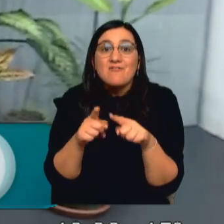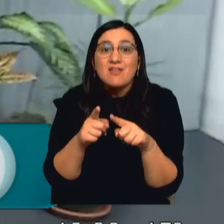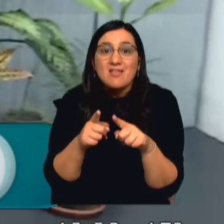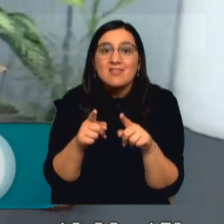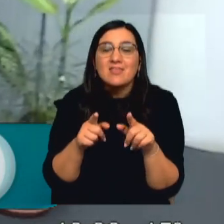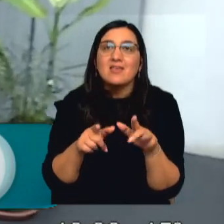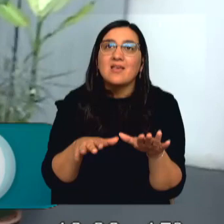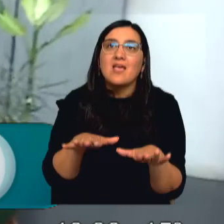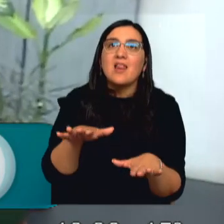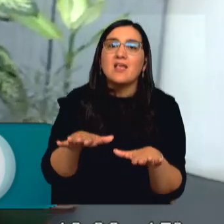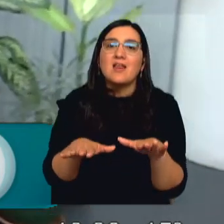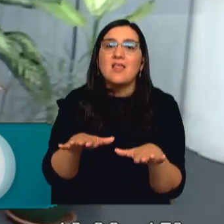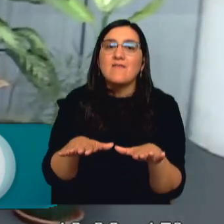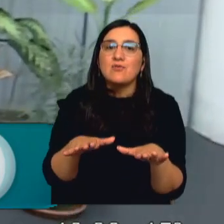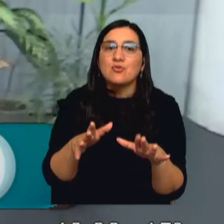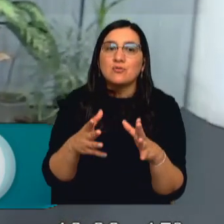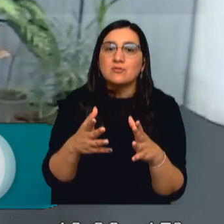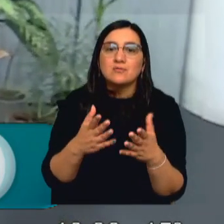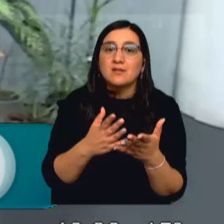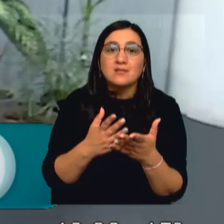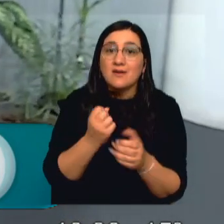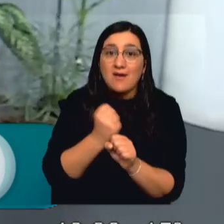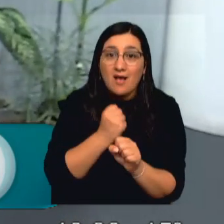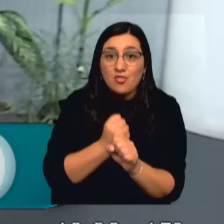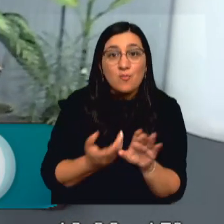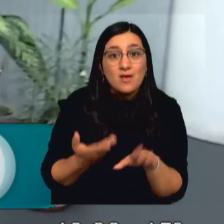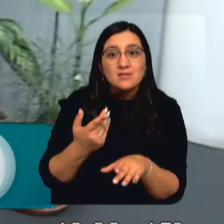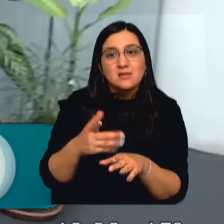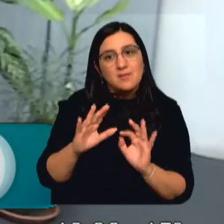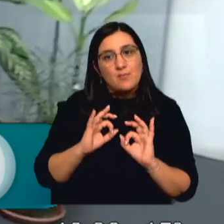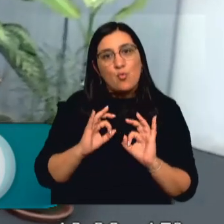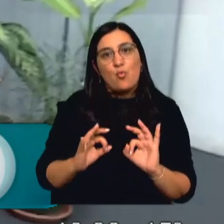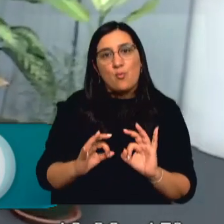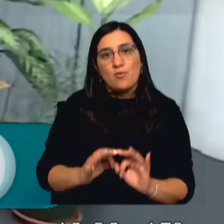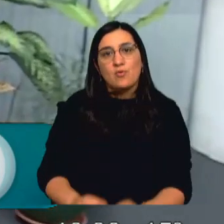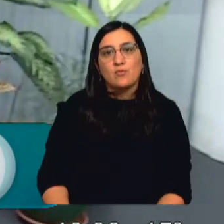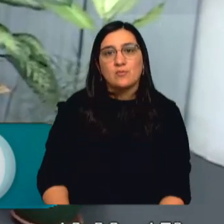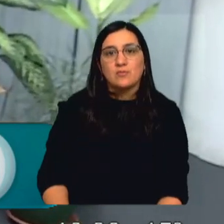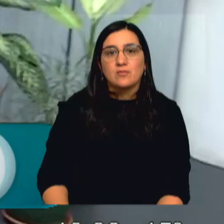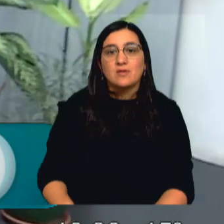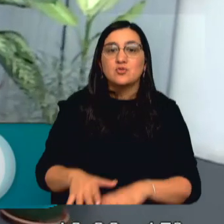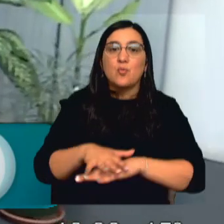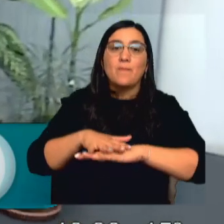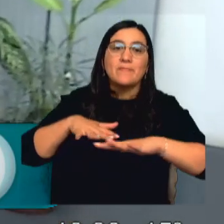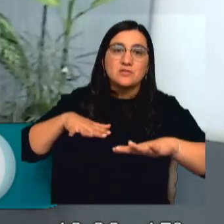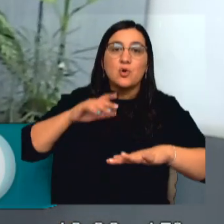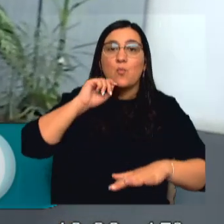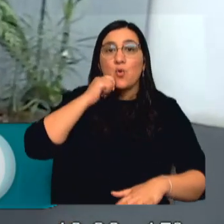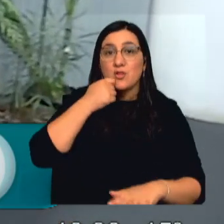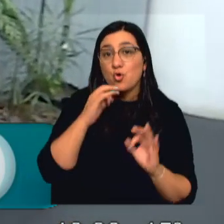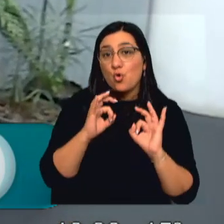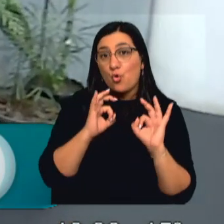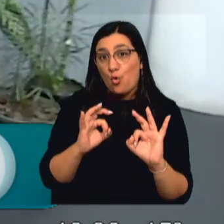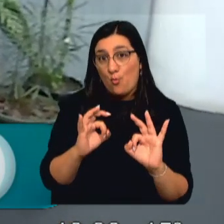proprioceptivo, o sea, de equilibrio, está todo el tiempo como trabajando. Eso está buenísimo y es muy cómodo además para estar acá, o sea, es un suelo amable para estar descalzo, porque si el